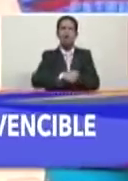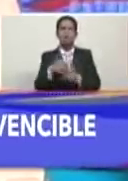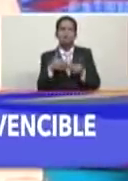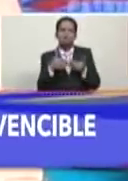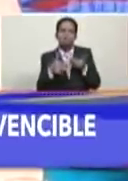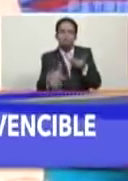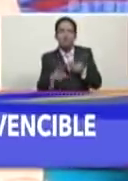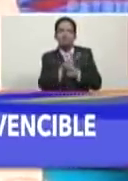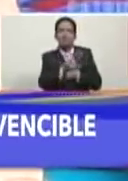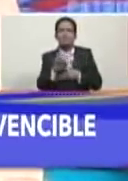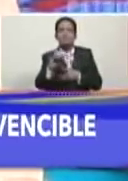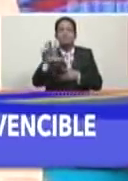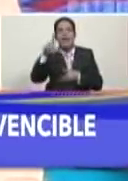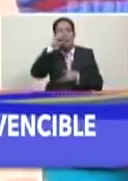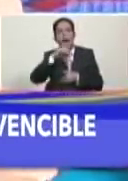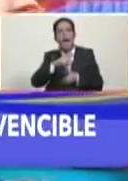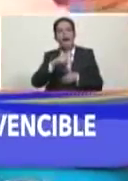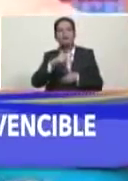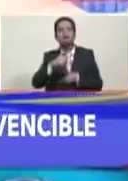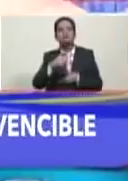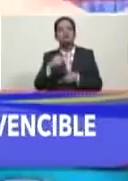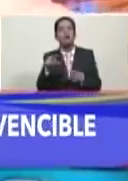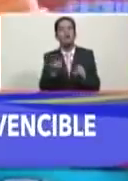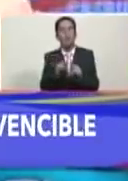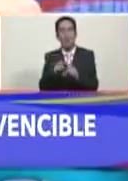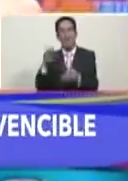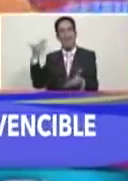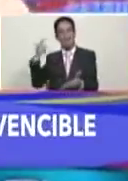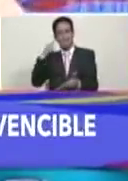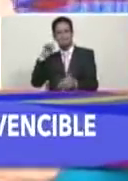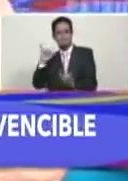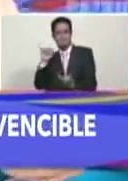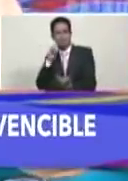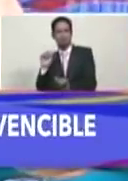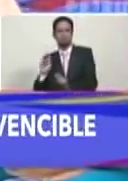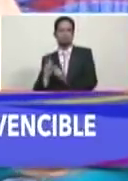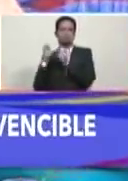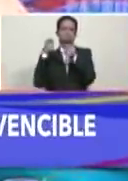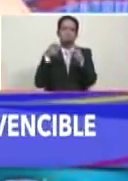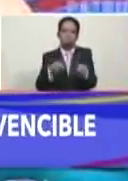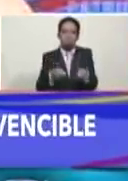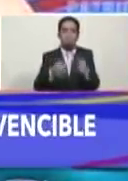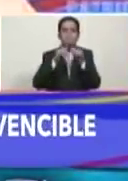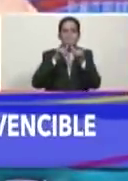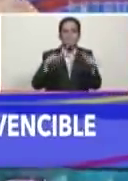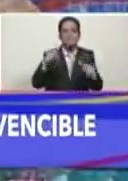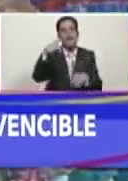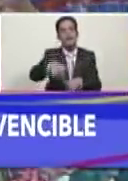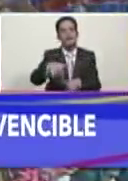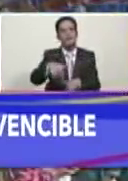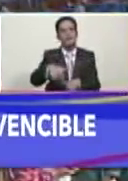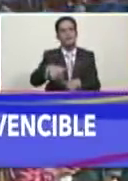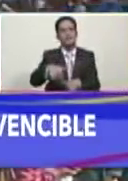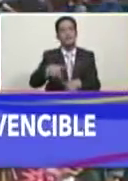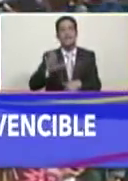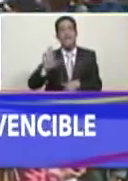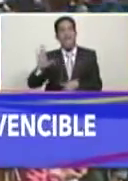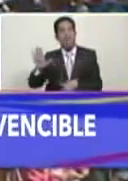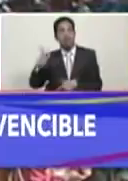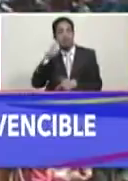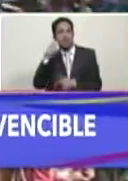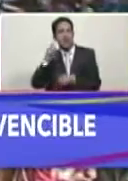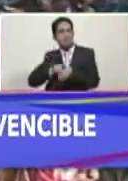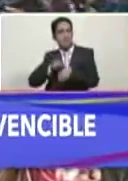años después. El mensaje de los seminaristas está aquí presentes, su legado trascendió su